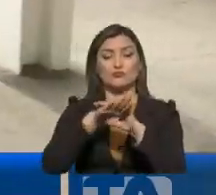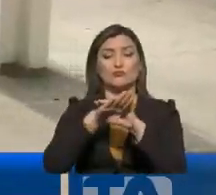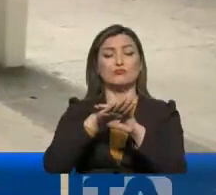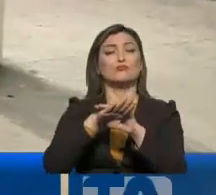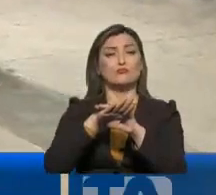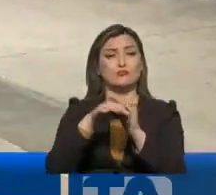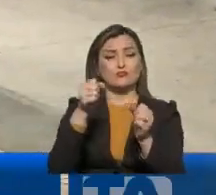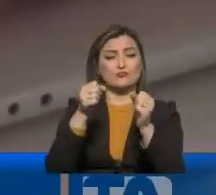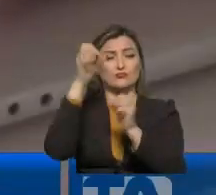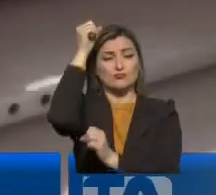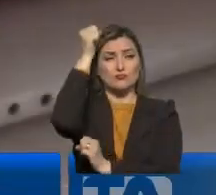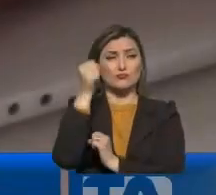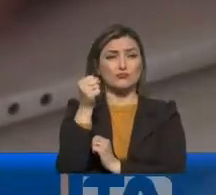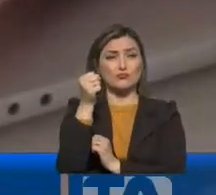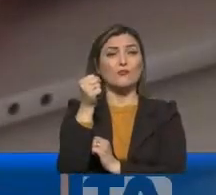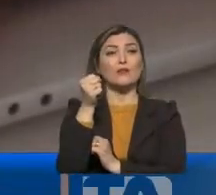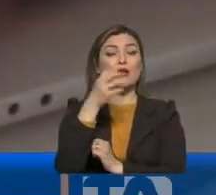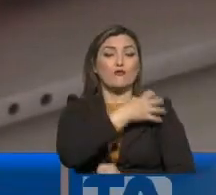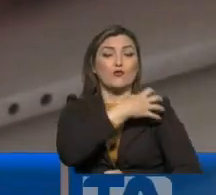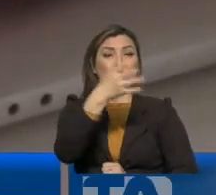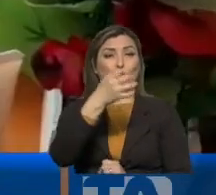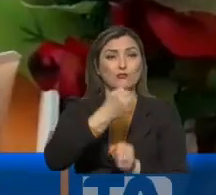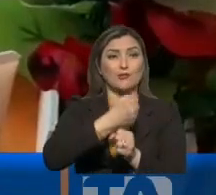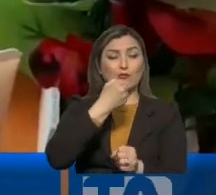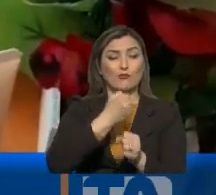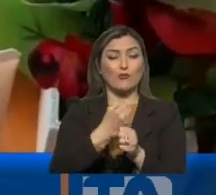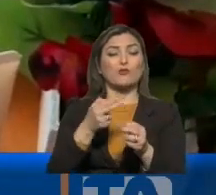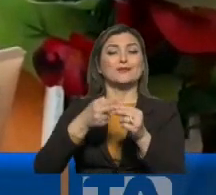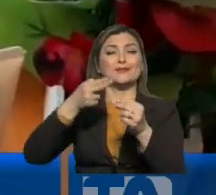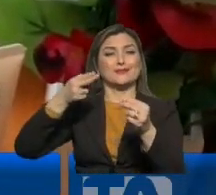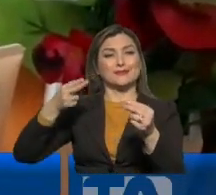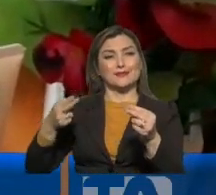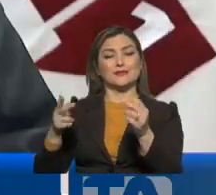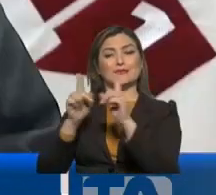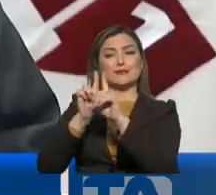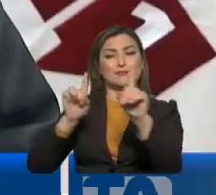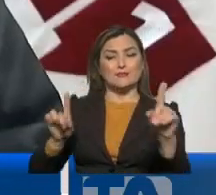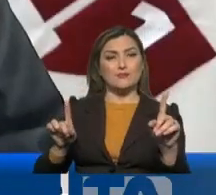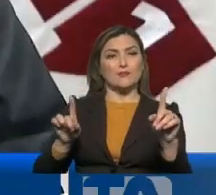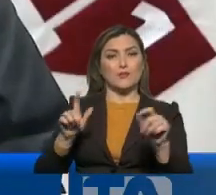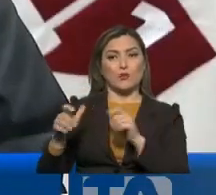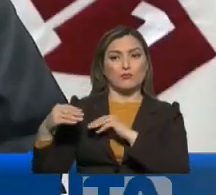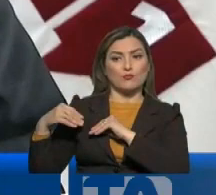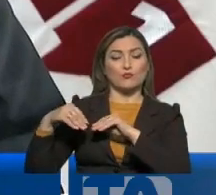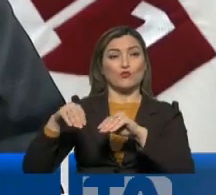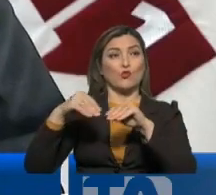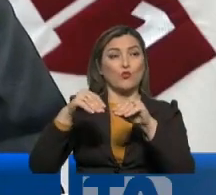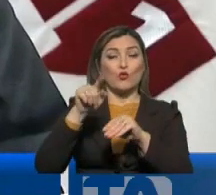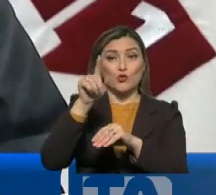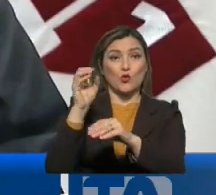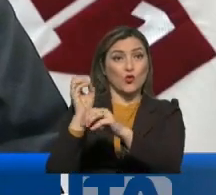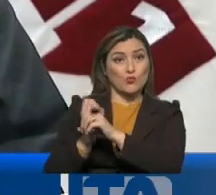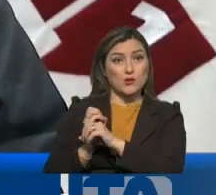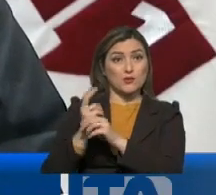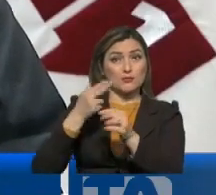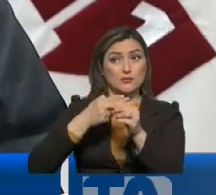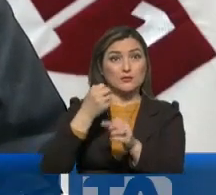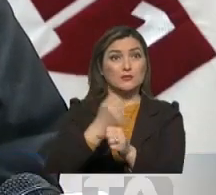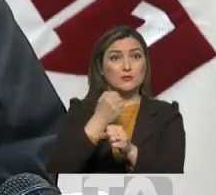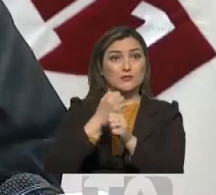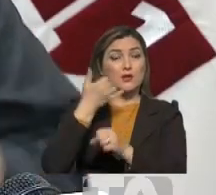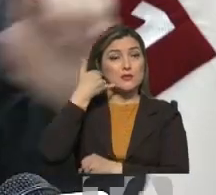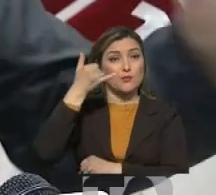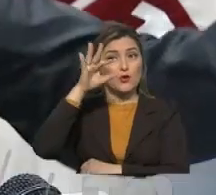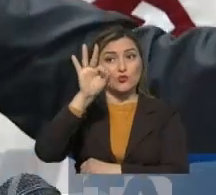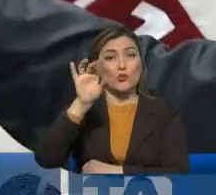además de fortalecer el teletrabajo para evitar la movilización de la ciudadanía si a usted le están obligando a ir a presencial llaman